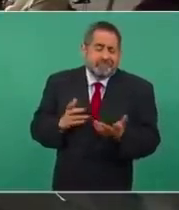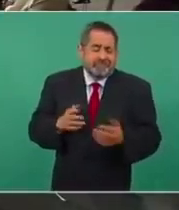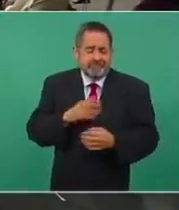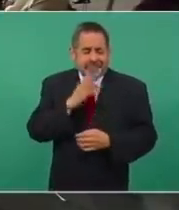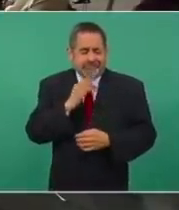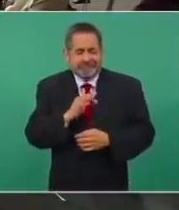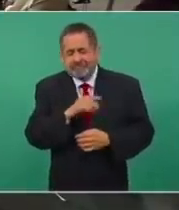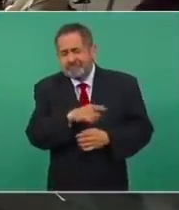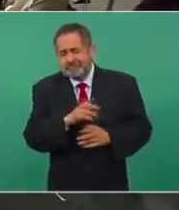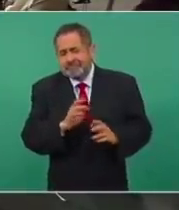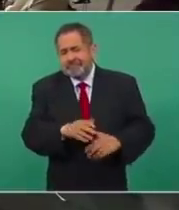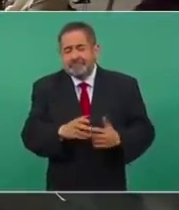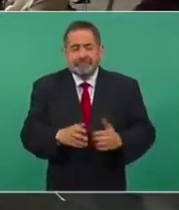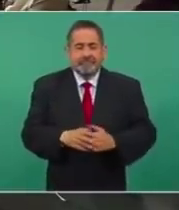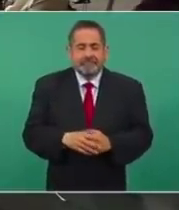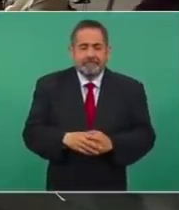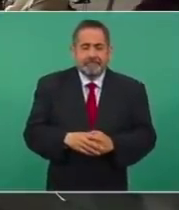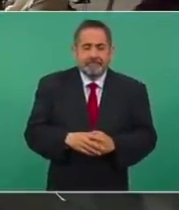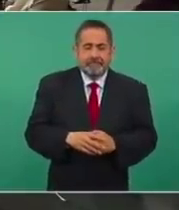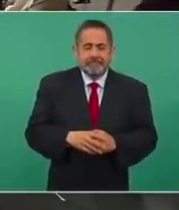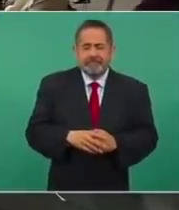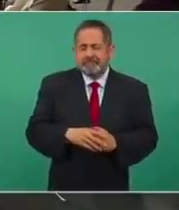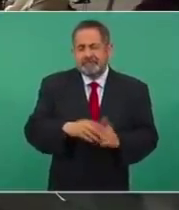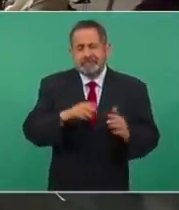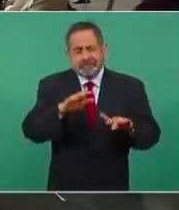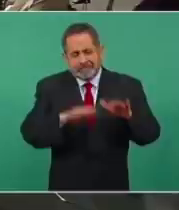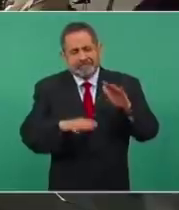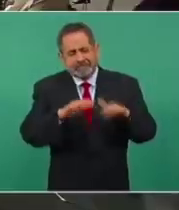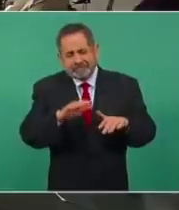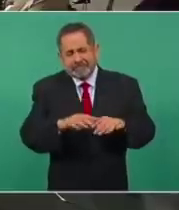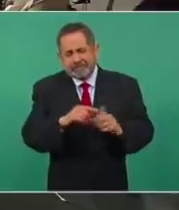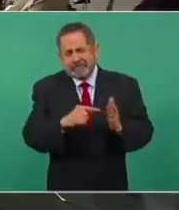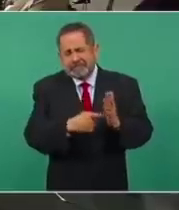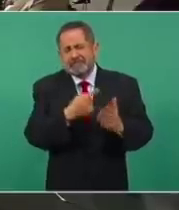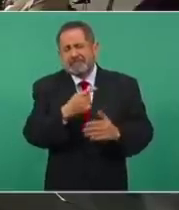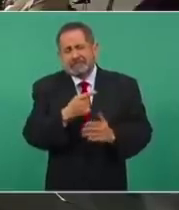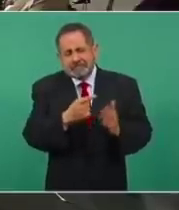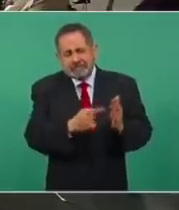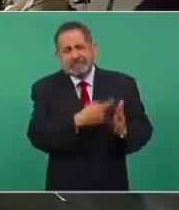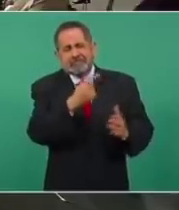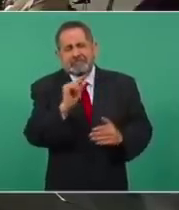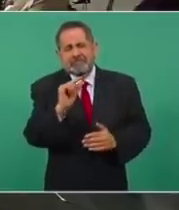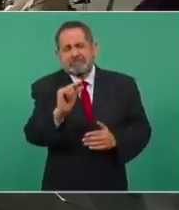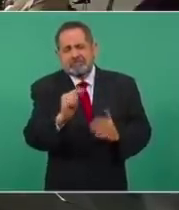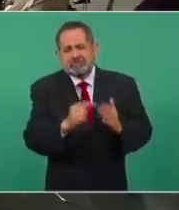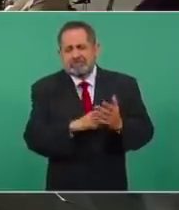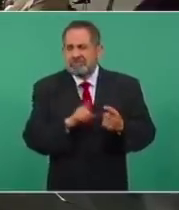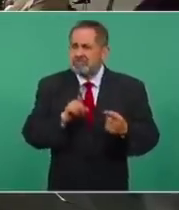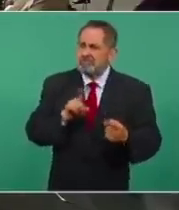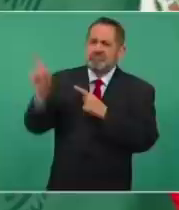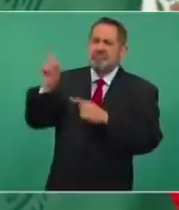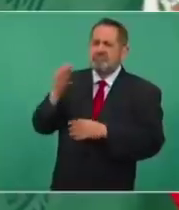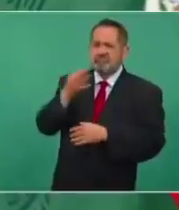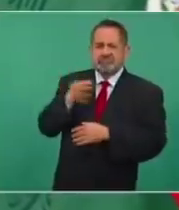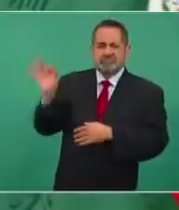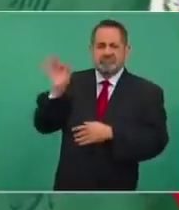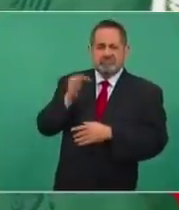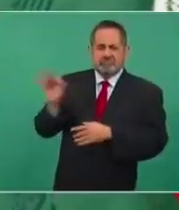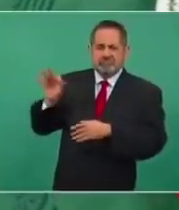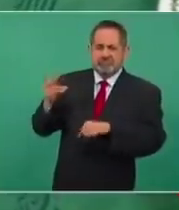a veces y muy poco y cada vez menos, insultos,